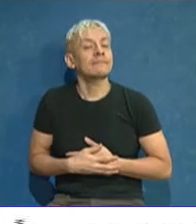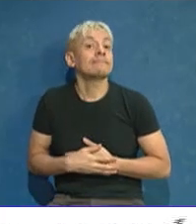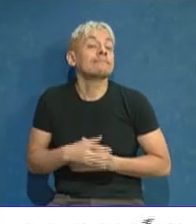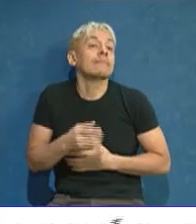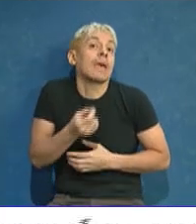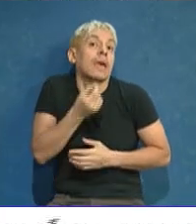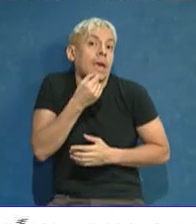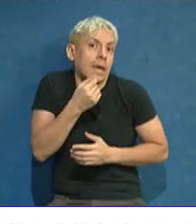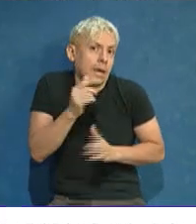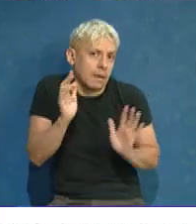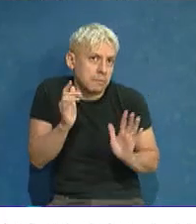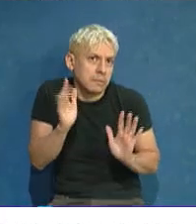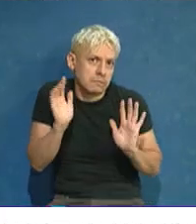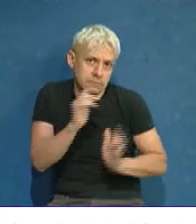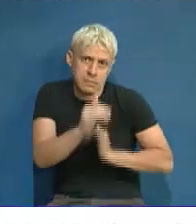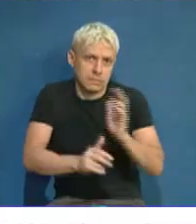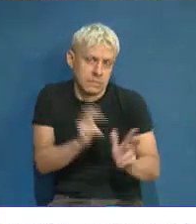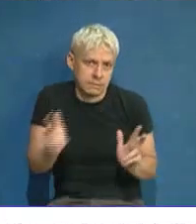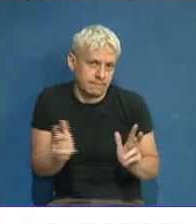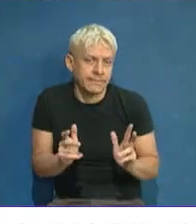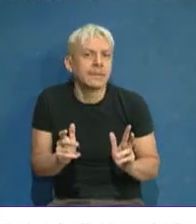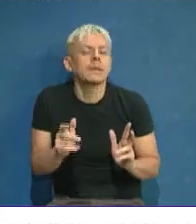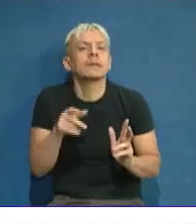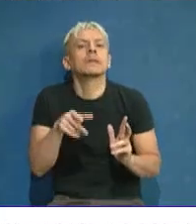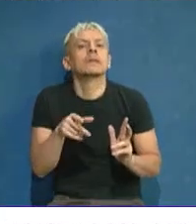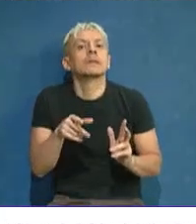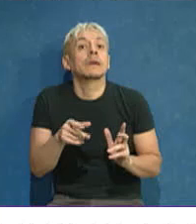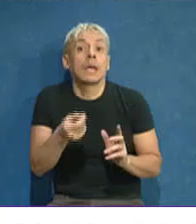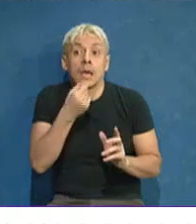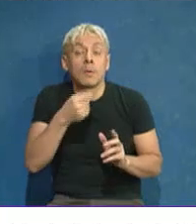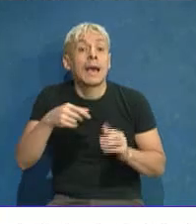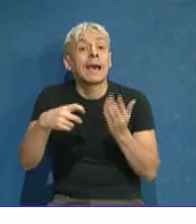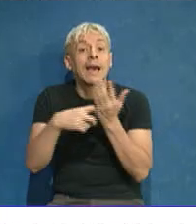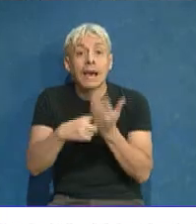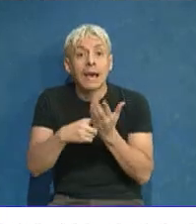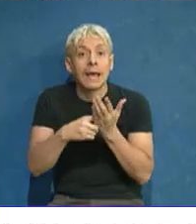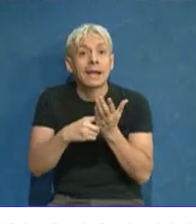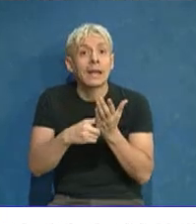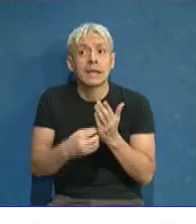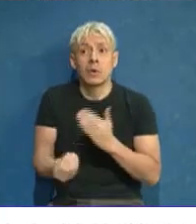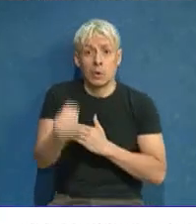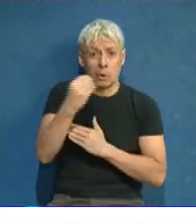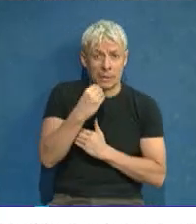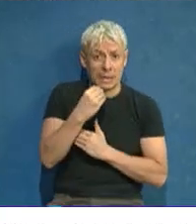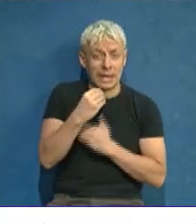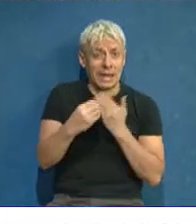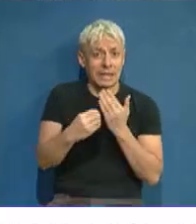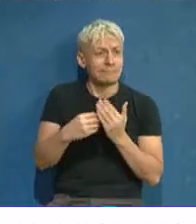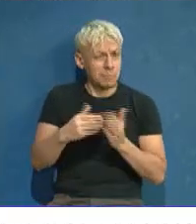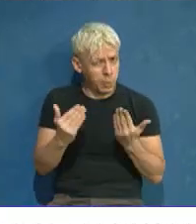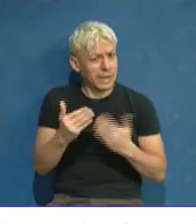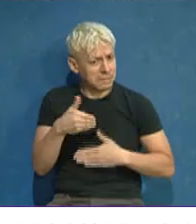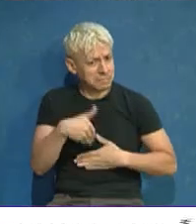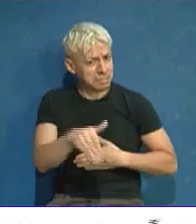hasta tanto se sepa un poco más pero digamos la intoxicación con carne puede ser posible que se llegue digamos a éste